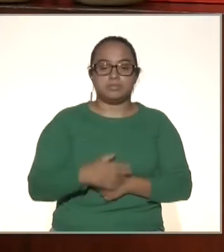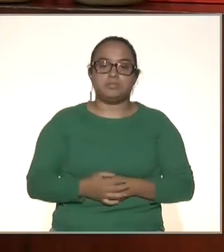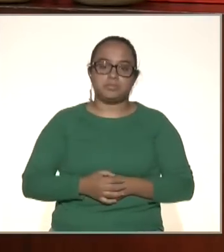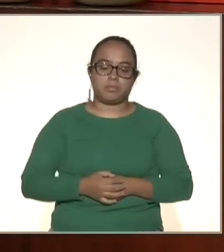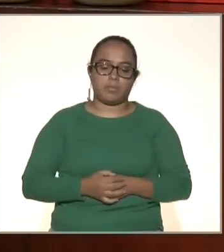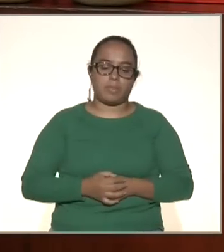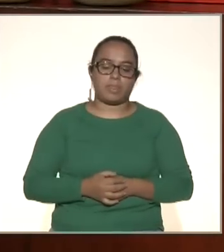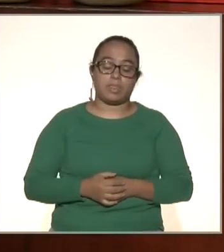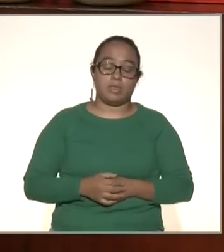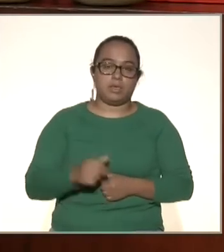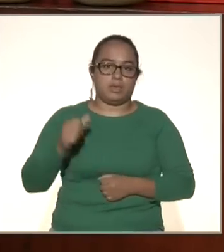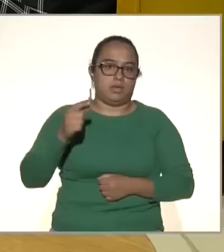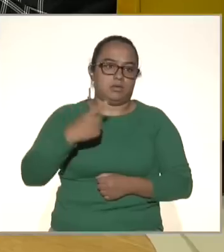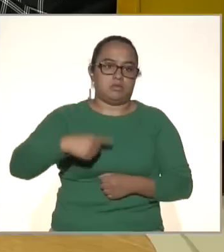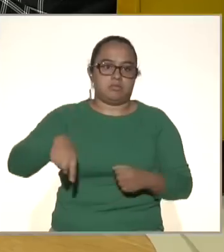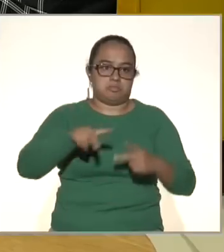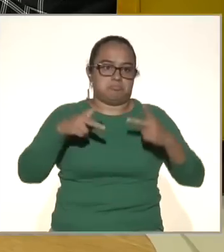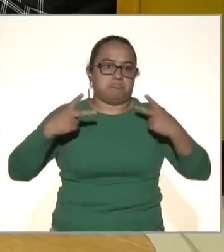se toma